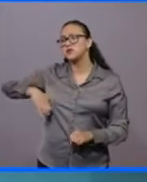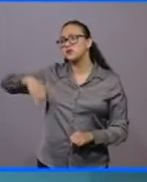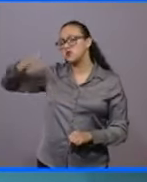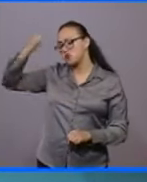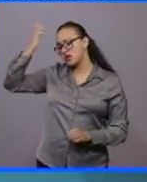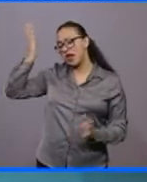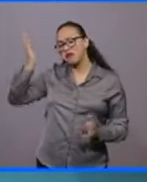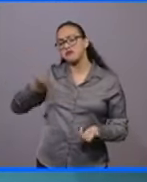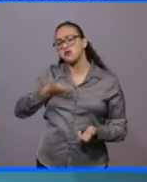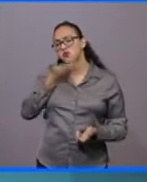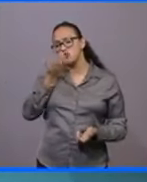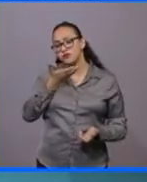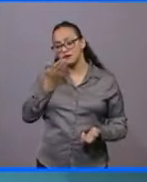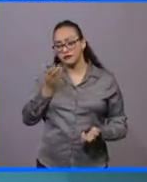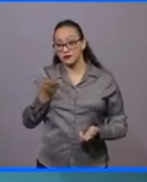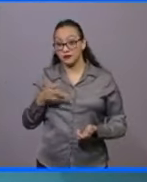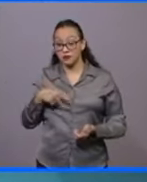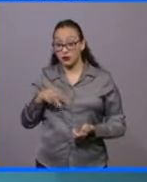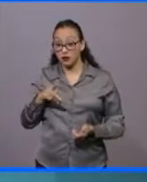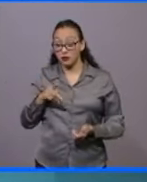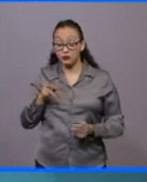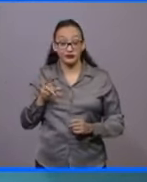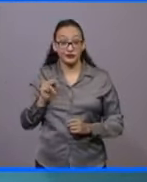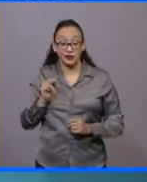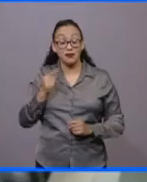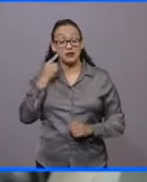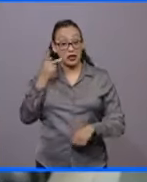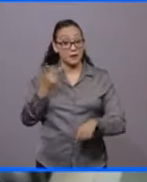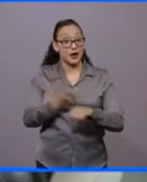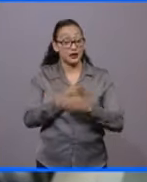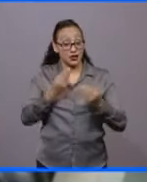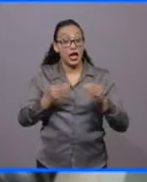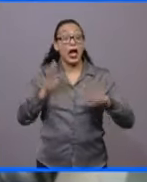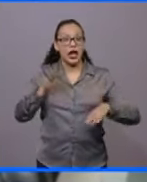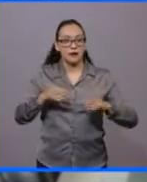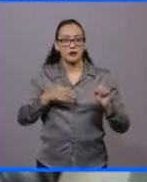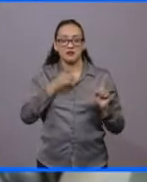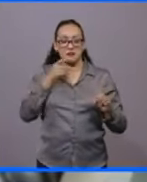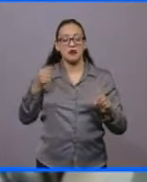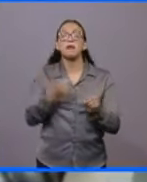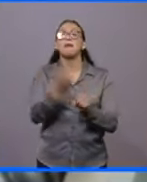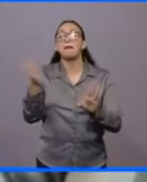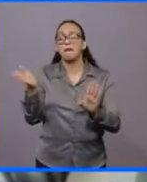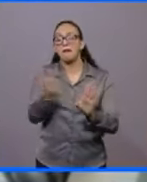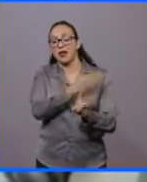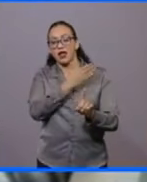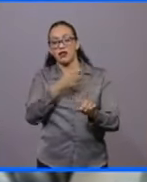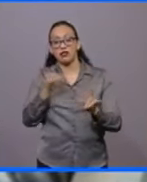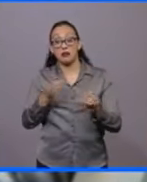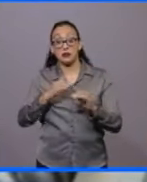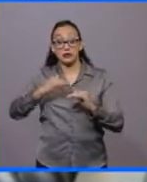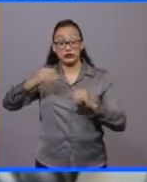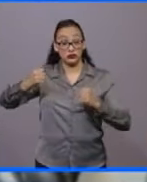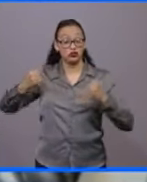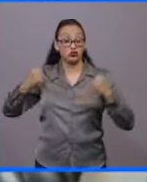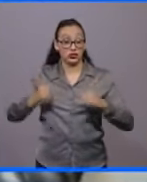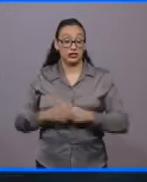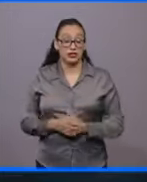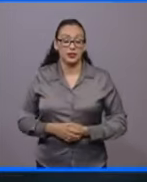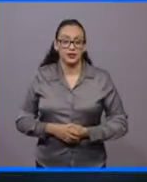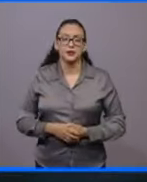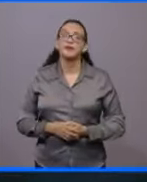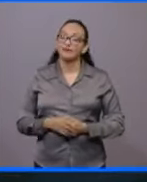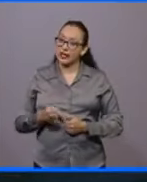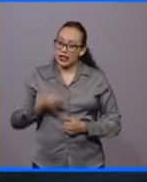la escalada de violencia va en aumento. Al ofrecer una conferencia sobre el tema a la revista Lex